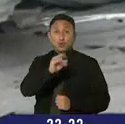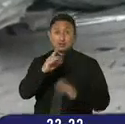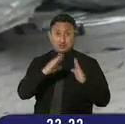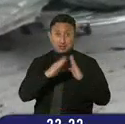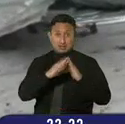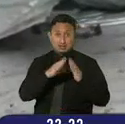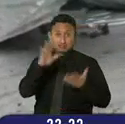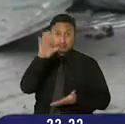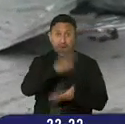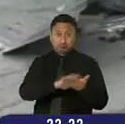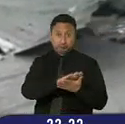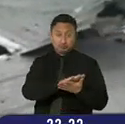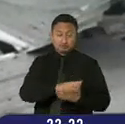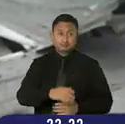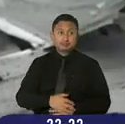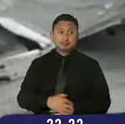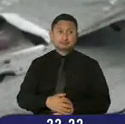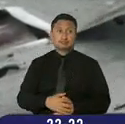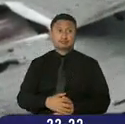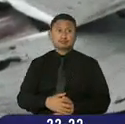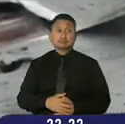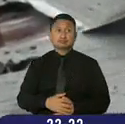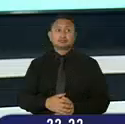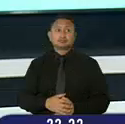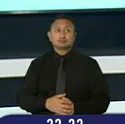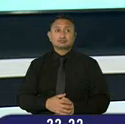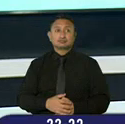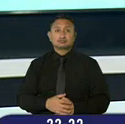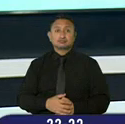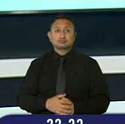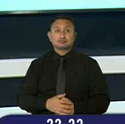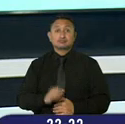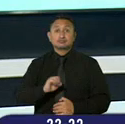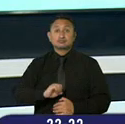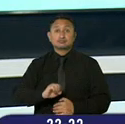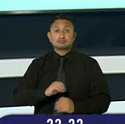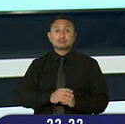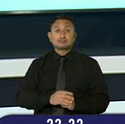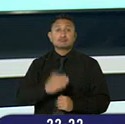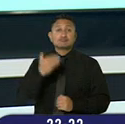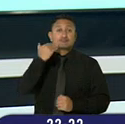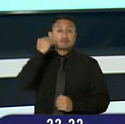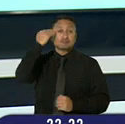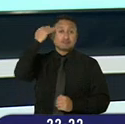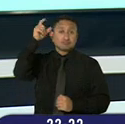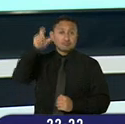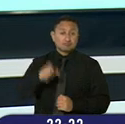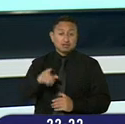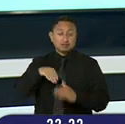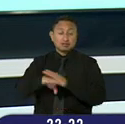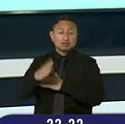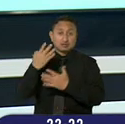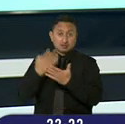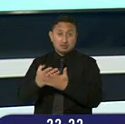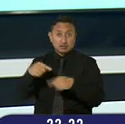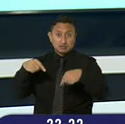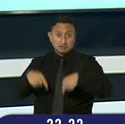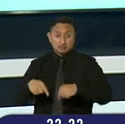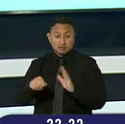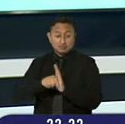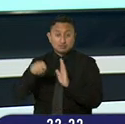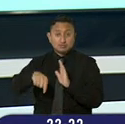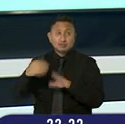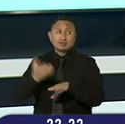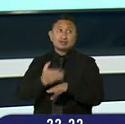informó Iván Casamen. La defensa del adulto mayor detenido por un accidente de tránsito registrado hace